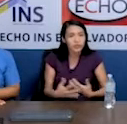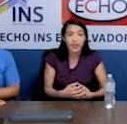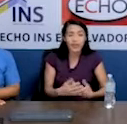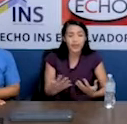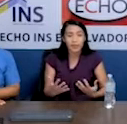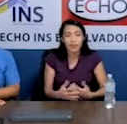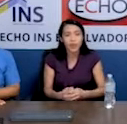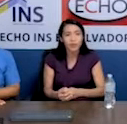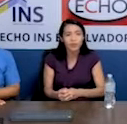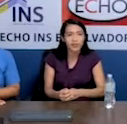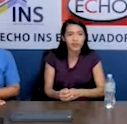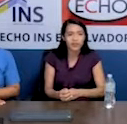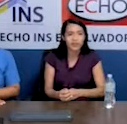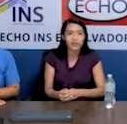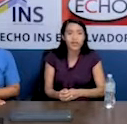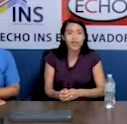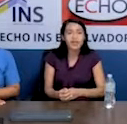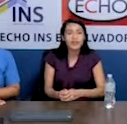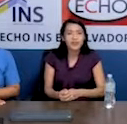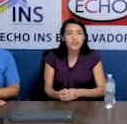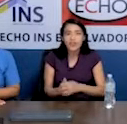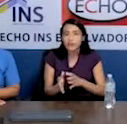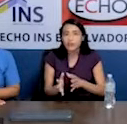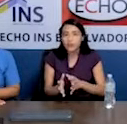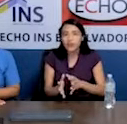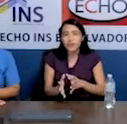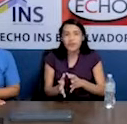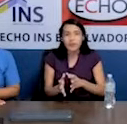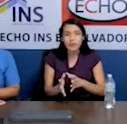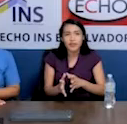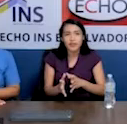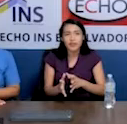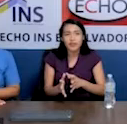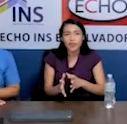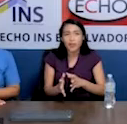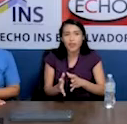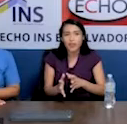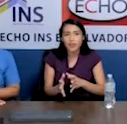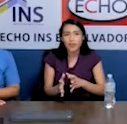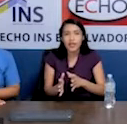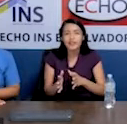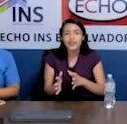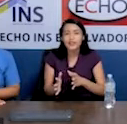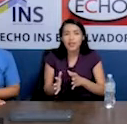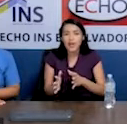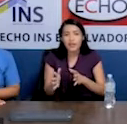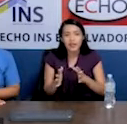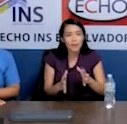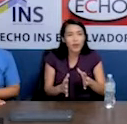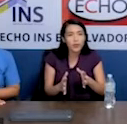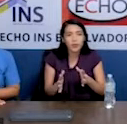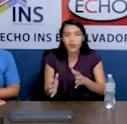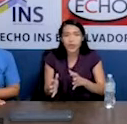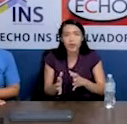sino emocional y espiritual, ¿por qué no decirlo? Entonces, las consultas de pacientes de cuidados paliativos, ya sea